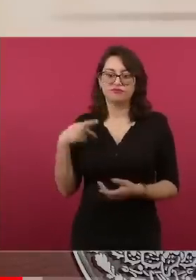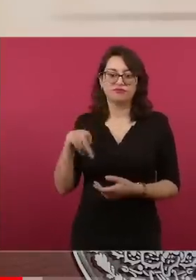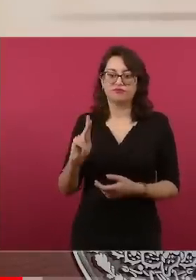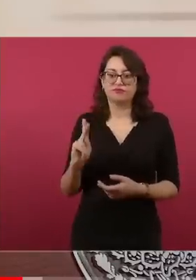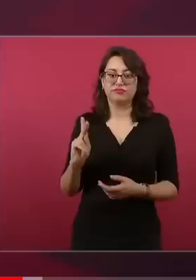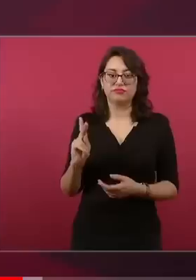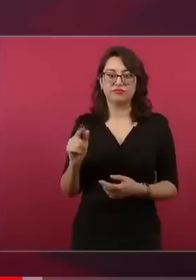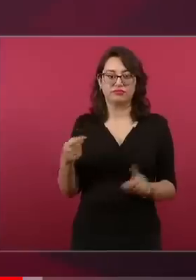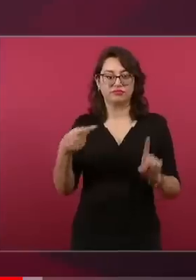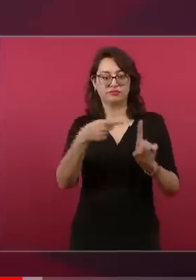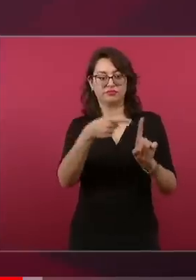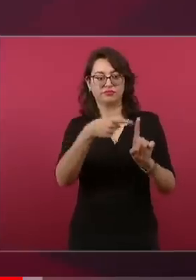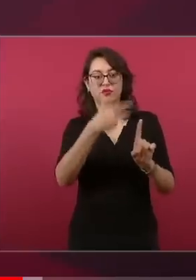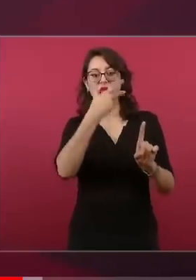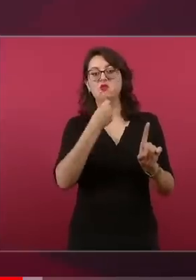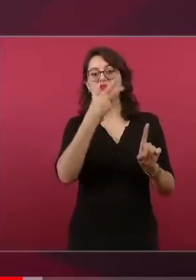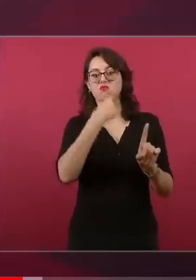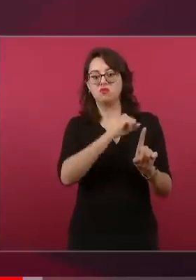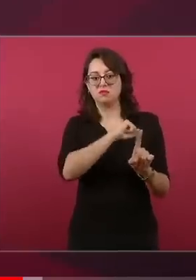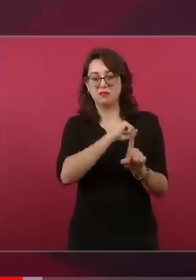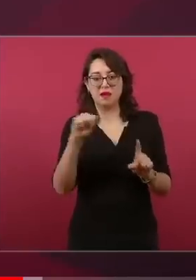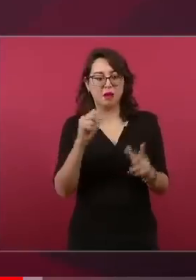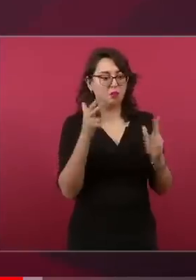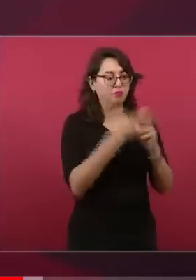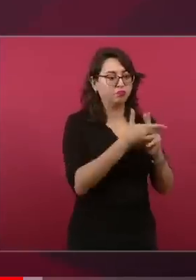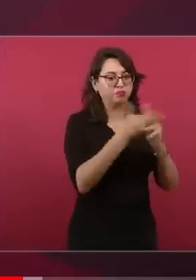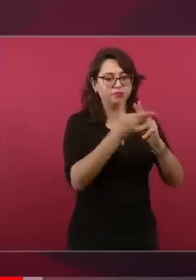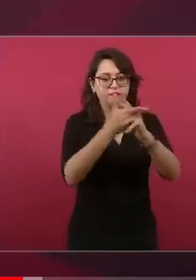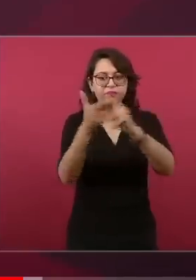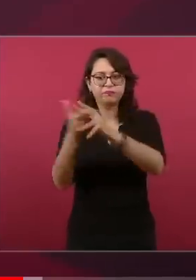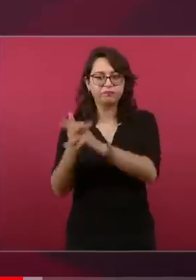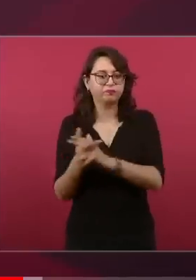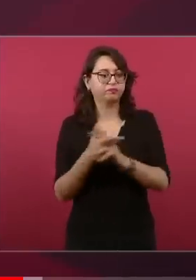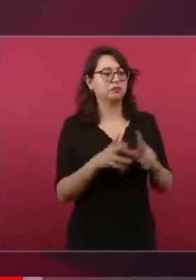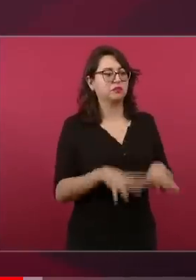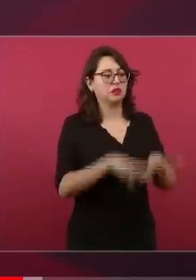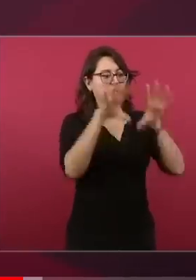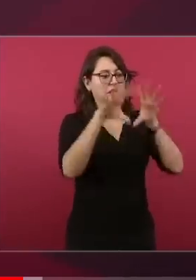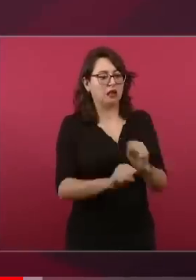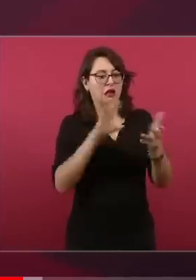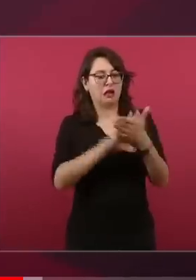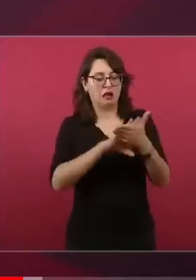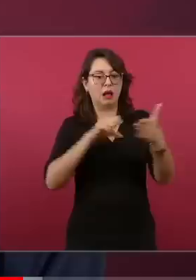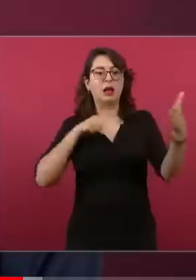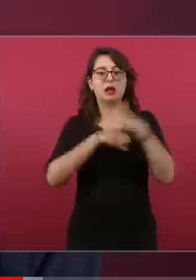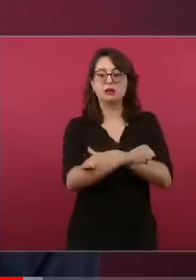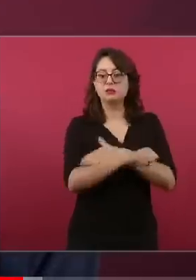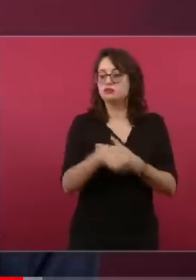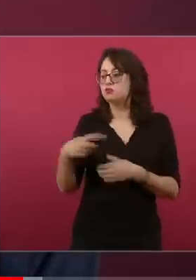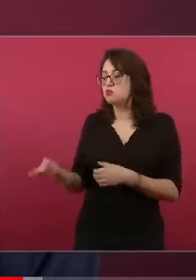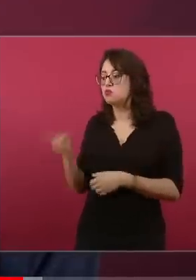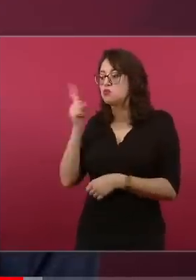a un presunto homicida. Pero el distintivo